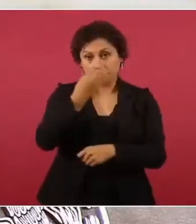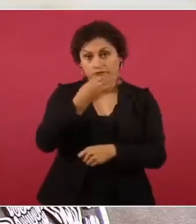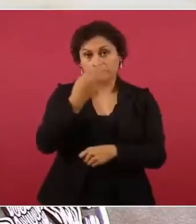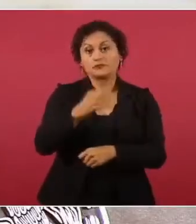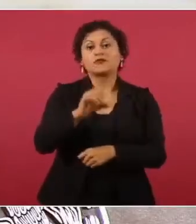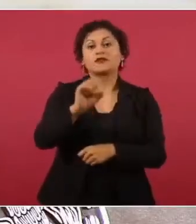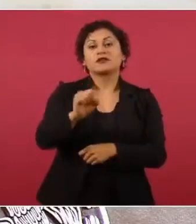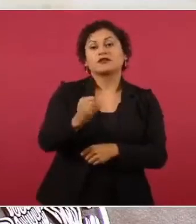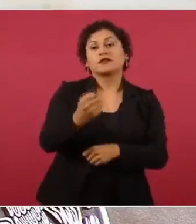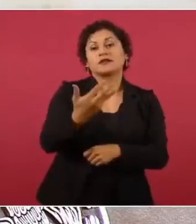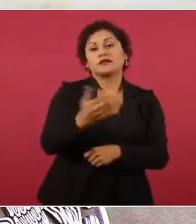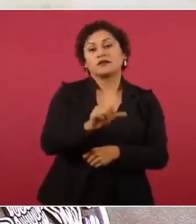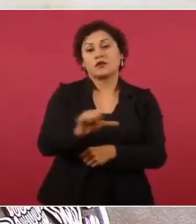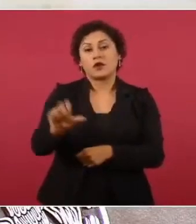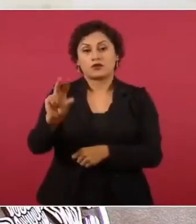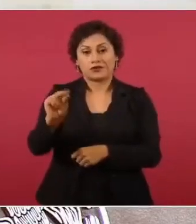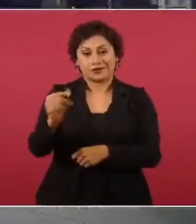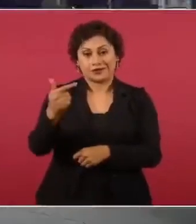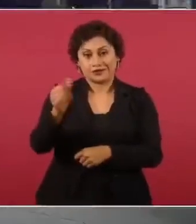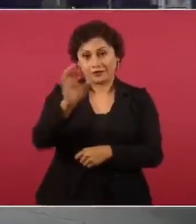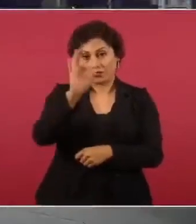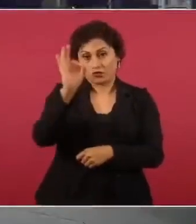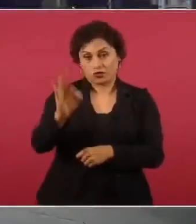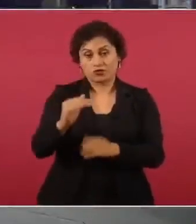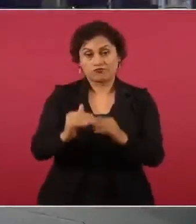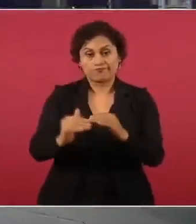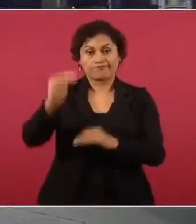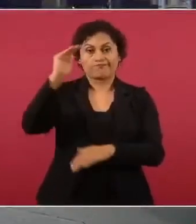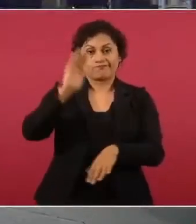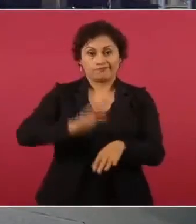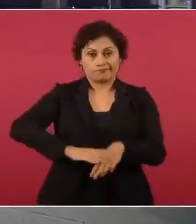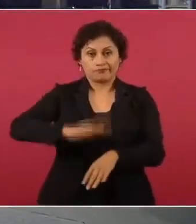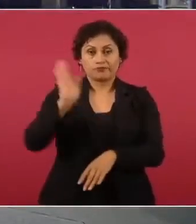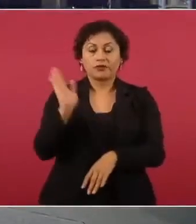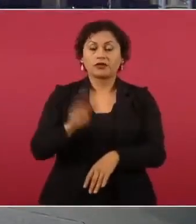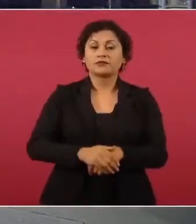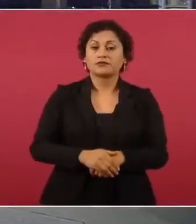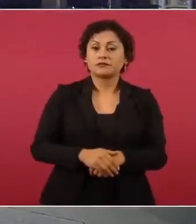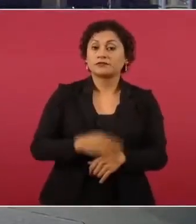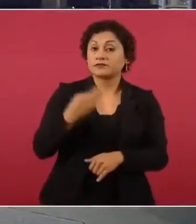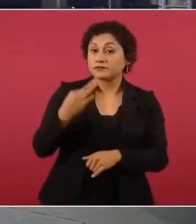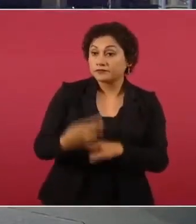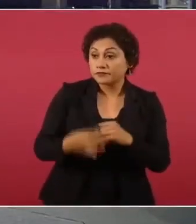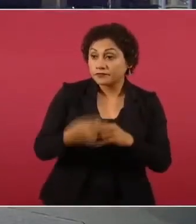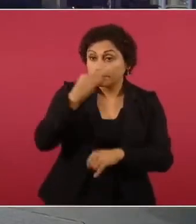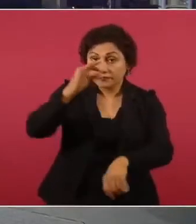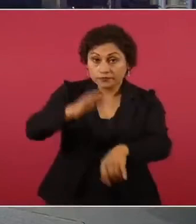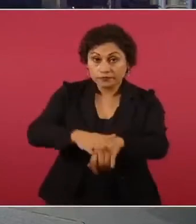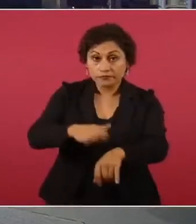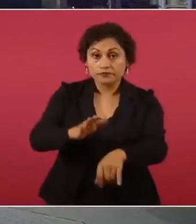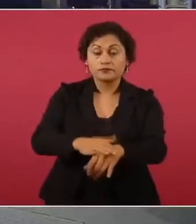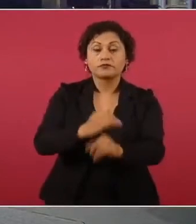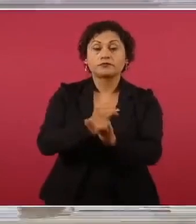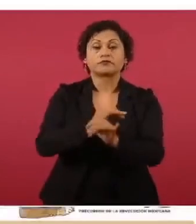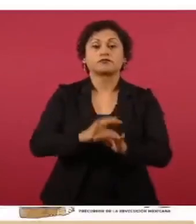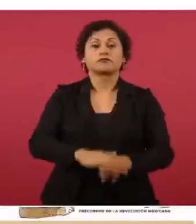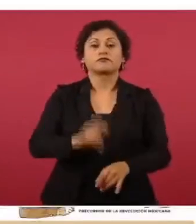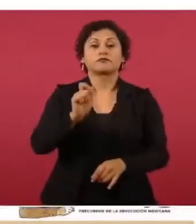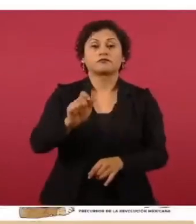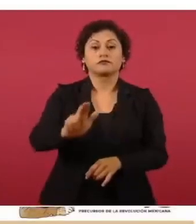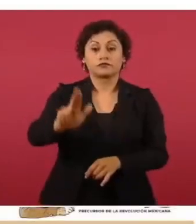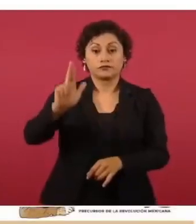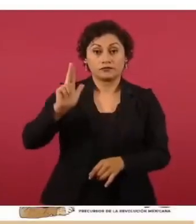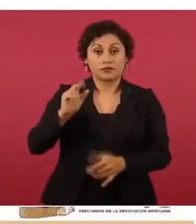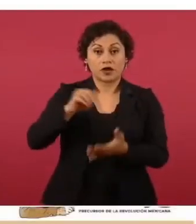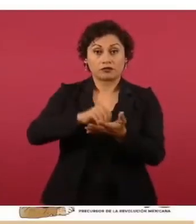al 87% de suministro. Finalmente, señor presidente, informar, el martes pasado se publicó ya en el Diario Oficial